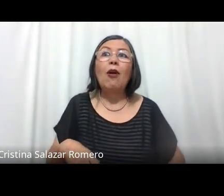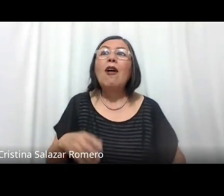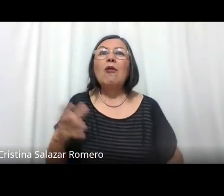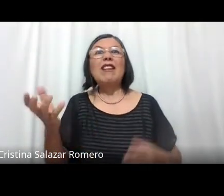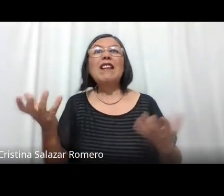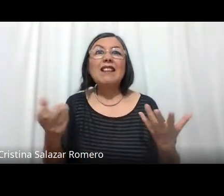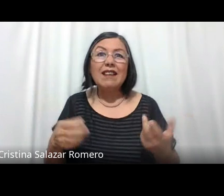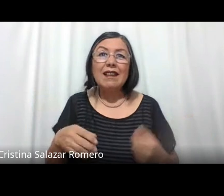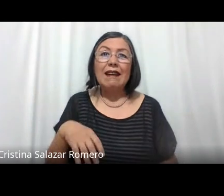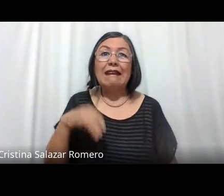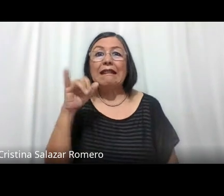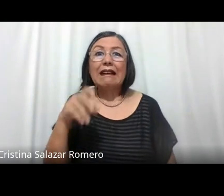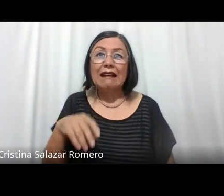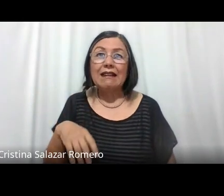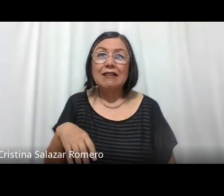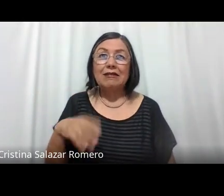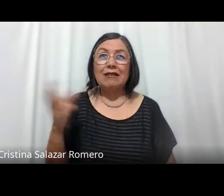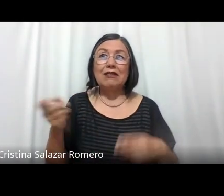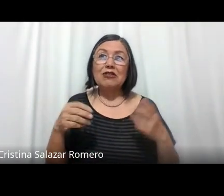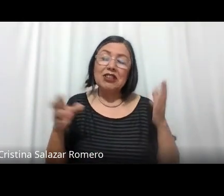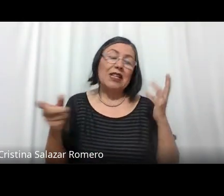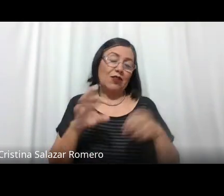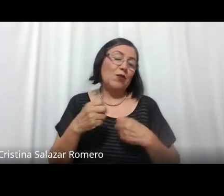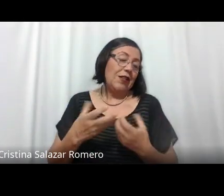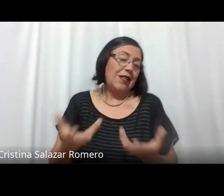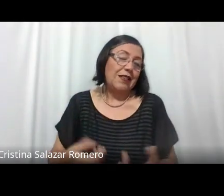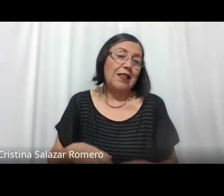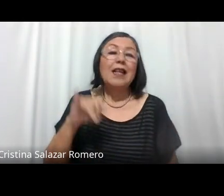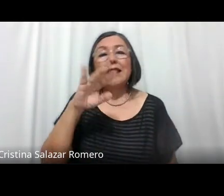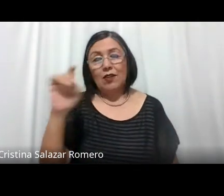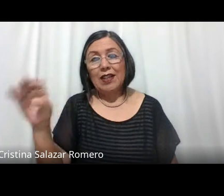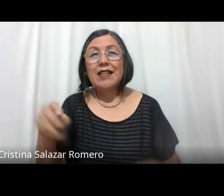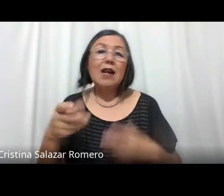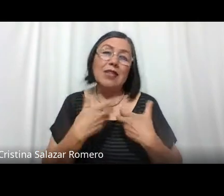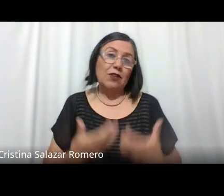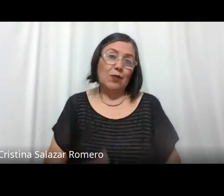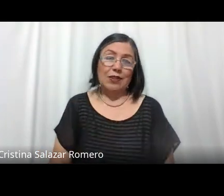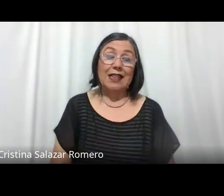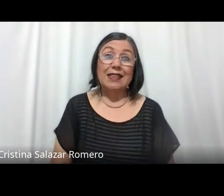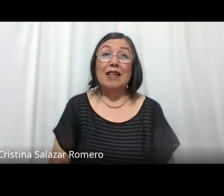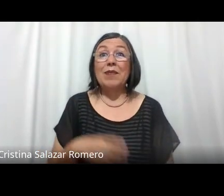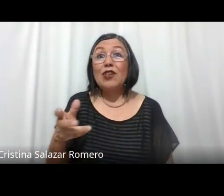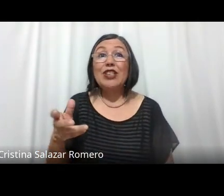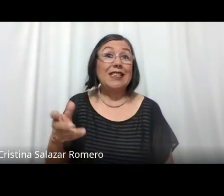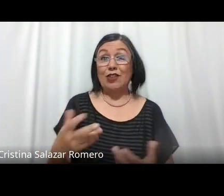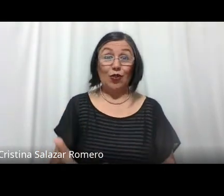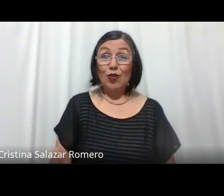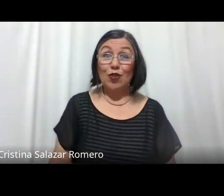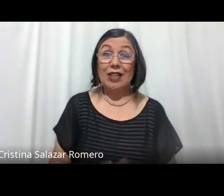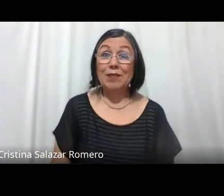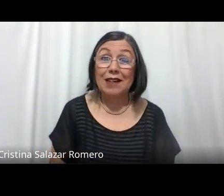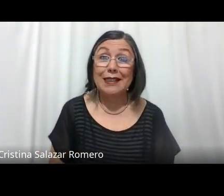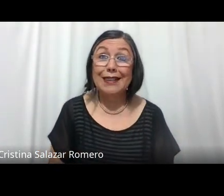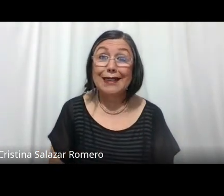ejemplo, cuál es la seña de Internet. Entonces, ellas nos pueden decir, se lo deletreamos y ellas nos pueden decir la seña, pero y si no